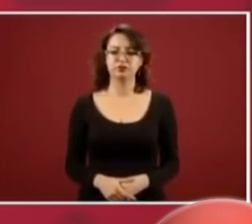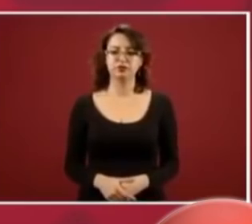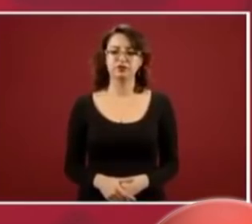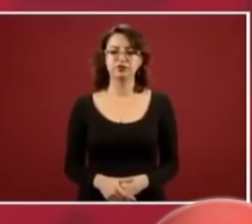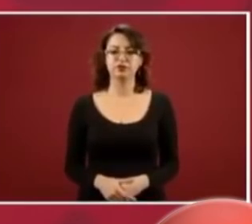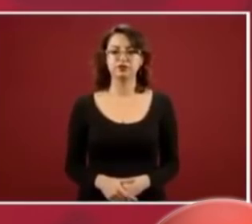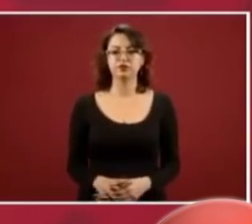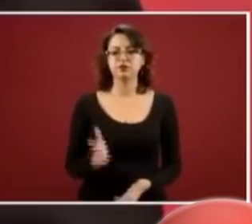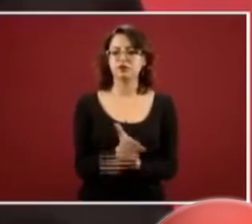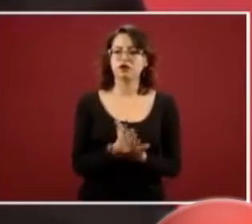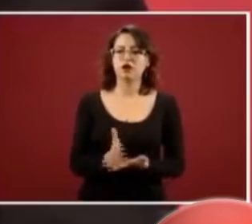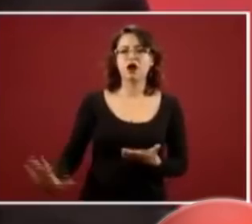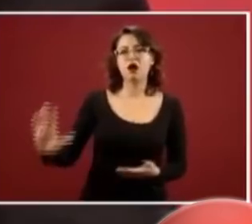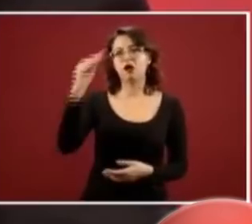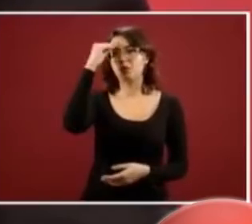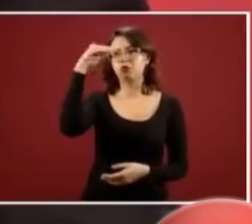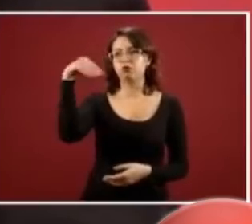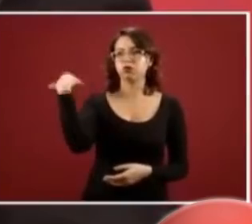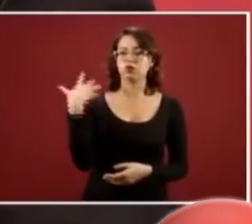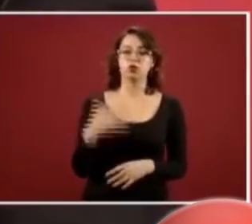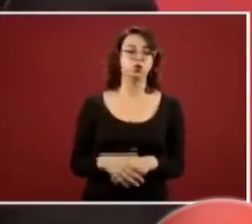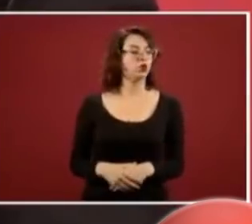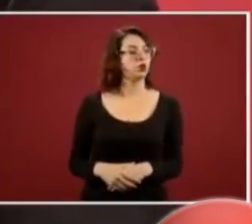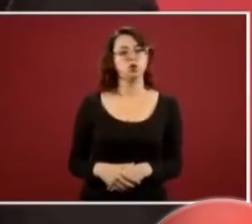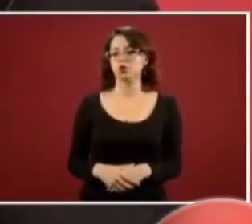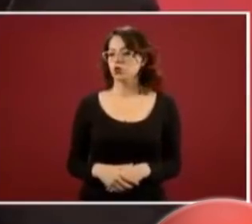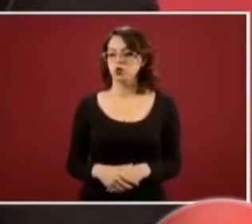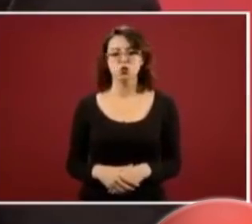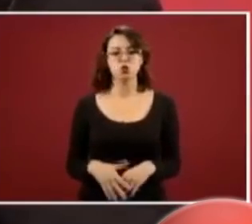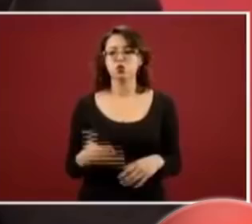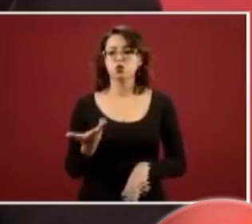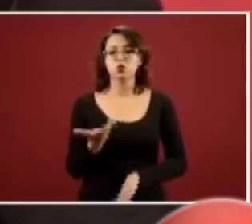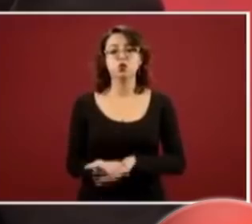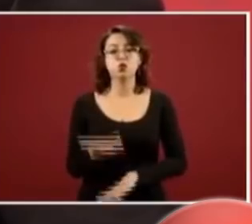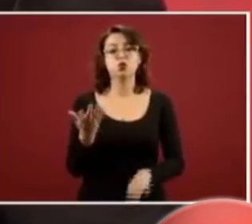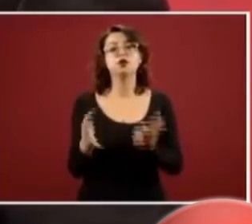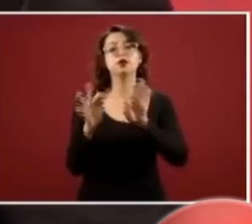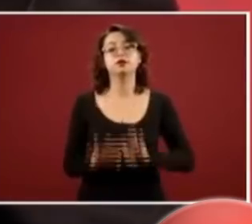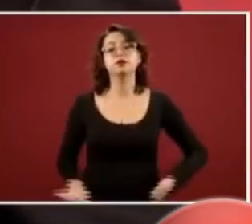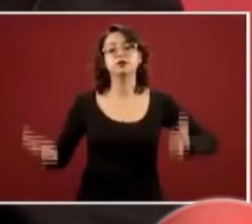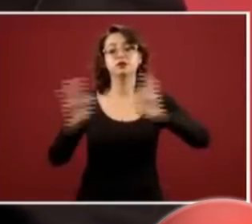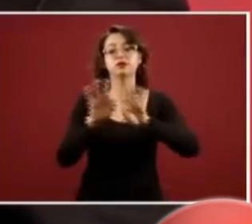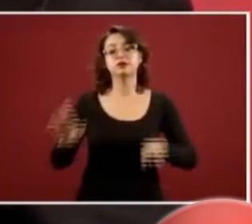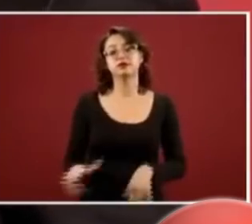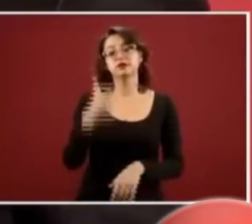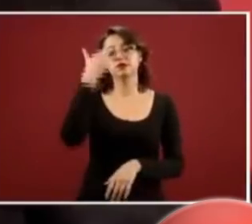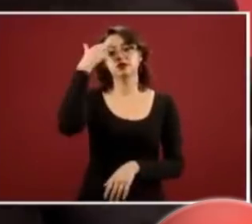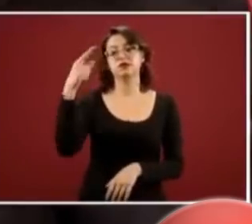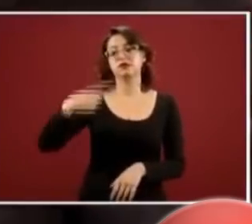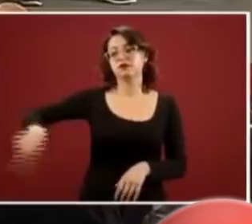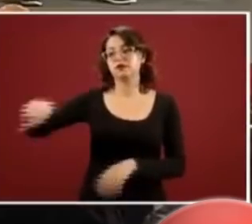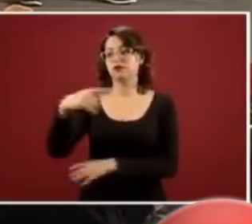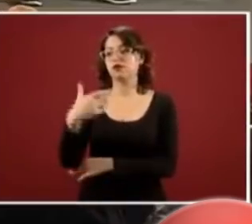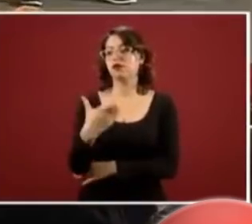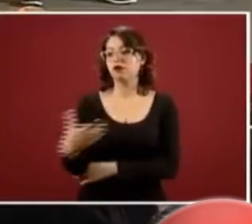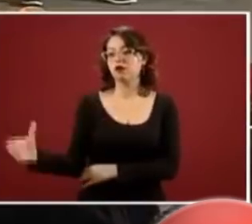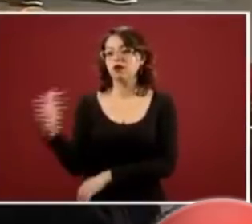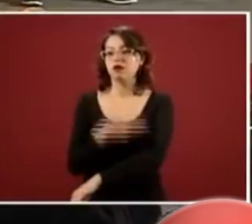movimiento tan importante como fue el movimiento